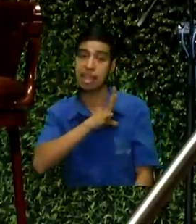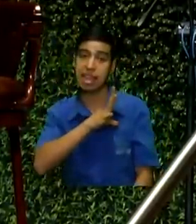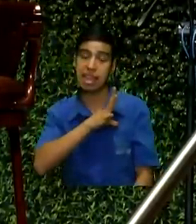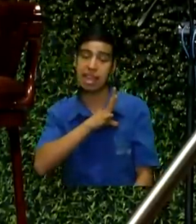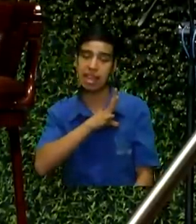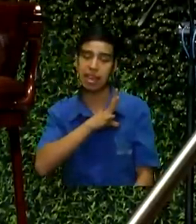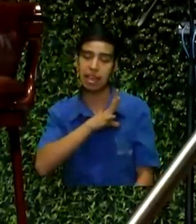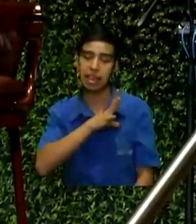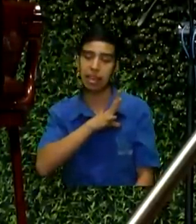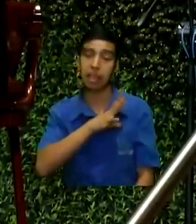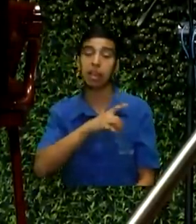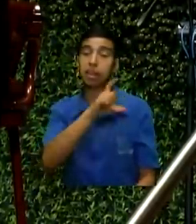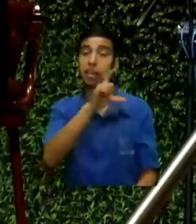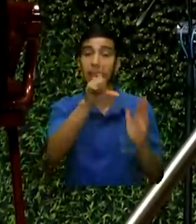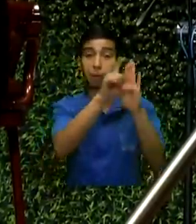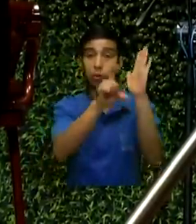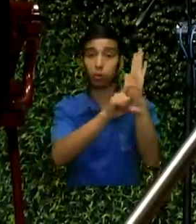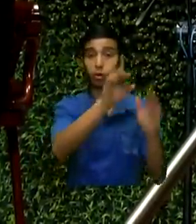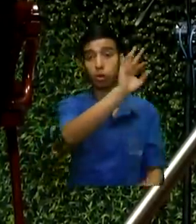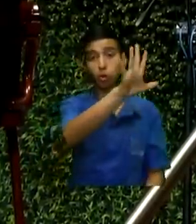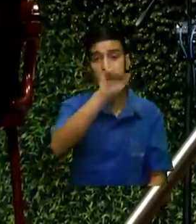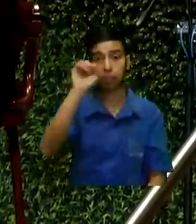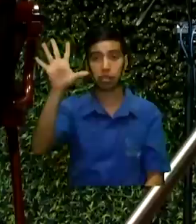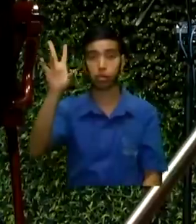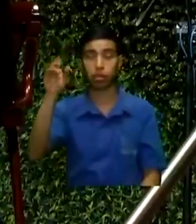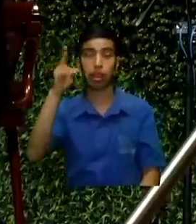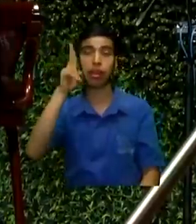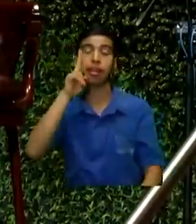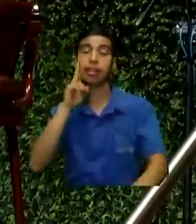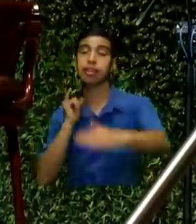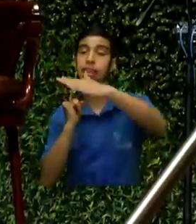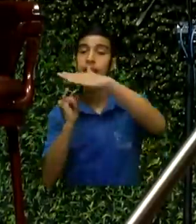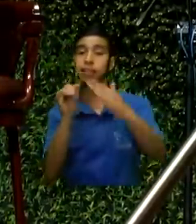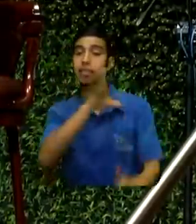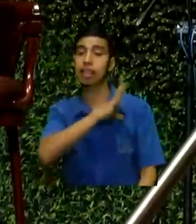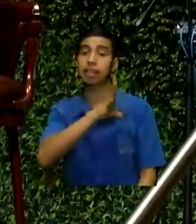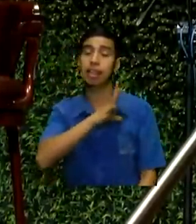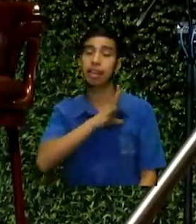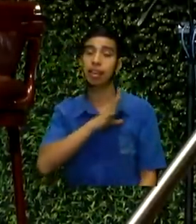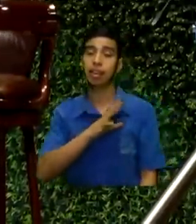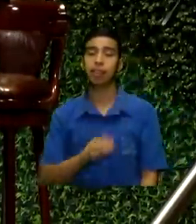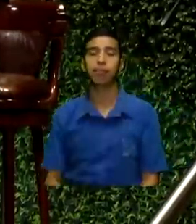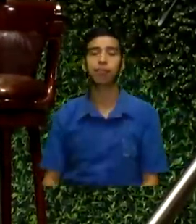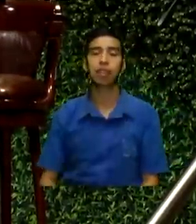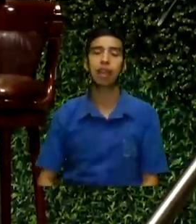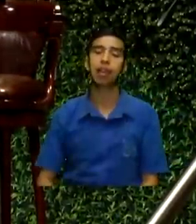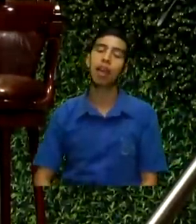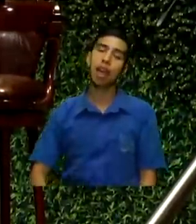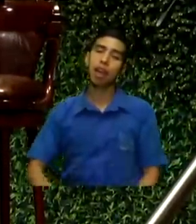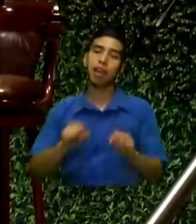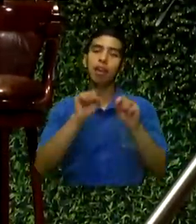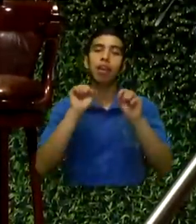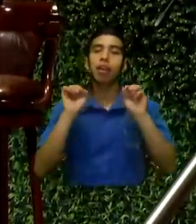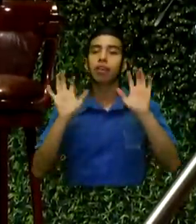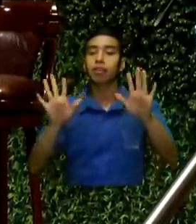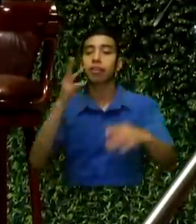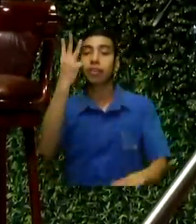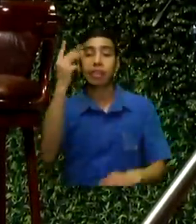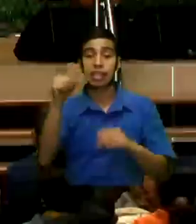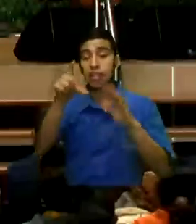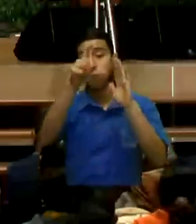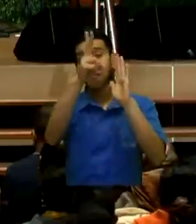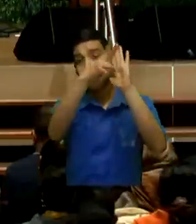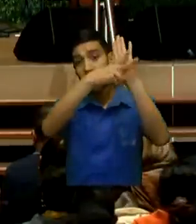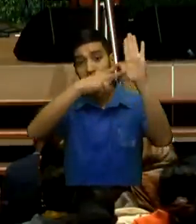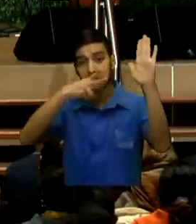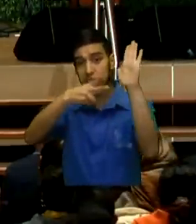pero tiene unos que son bien famosos. Y dentro de ellos está mis pensamientos.